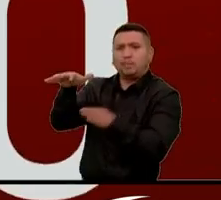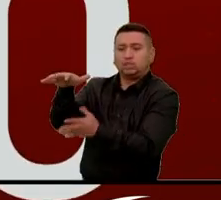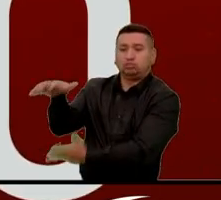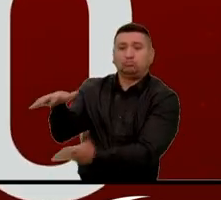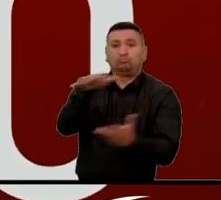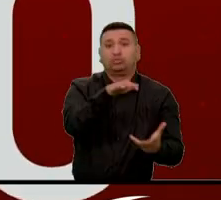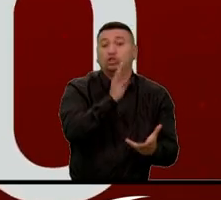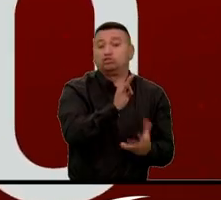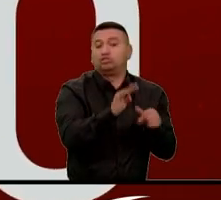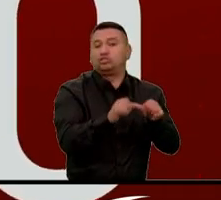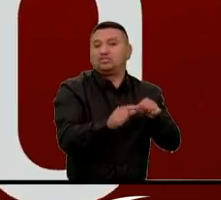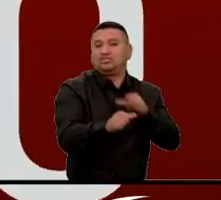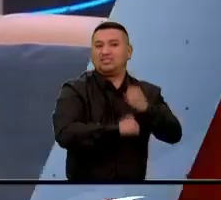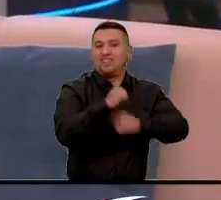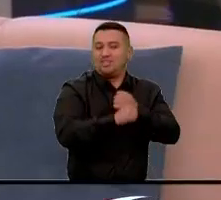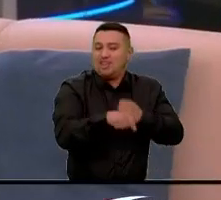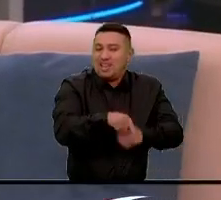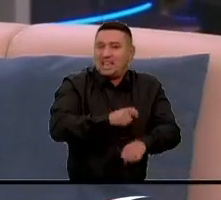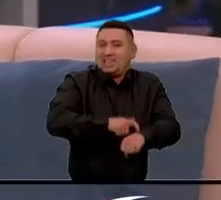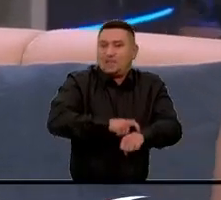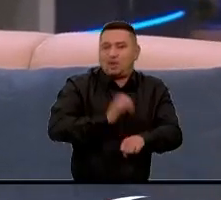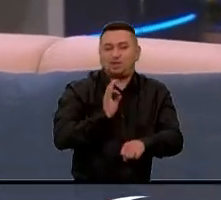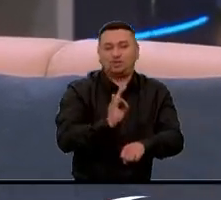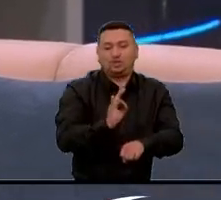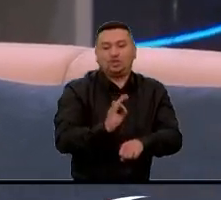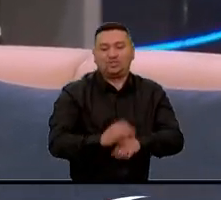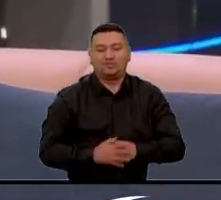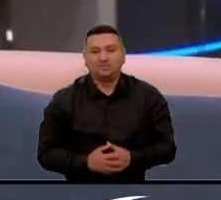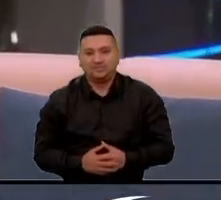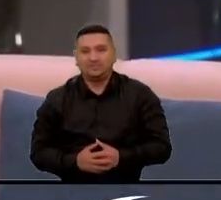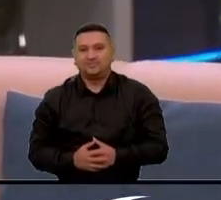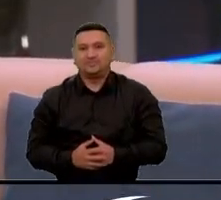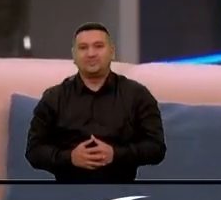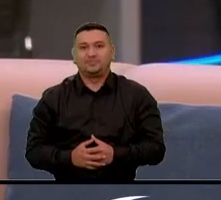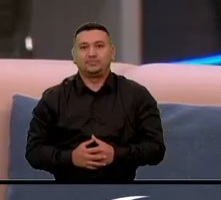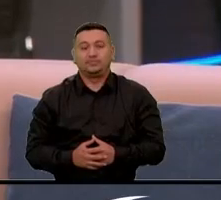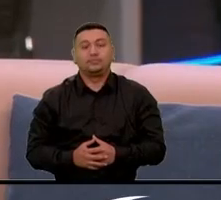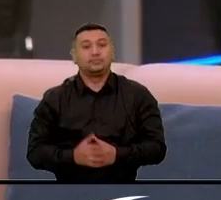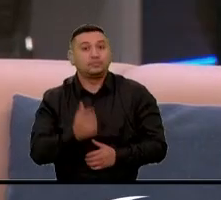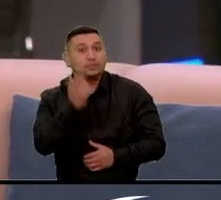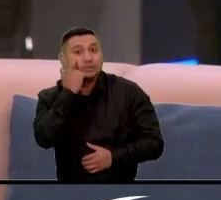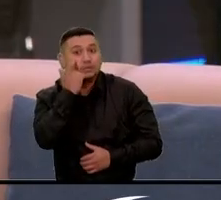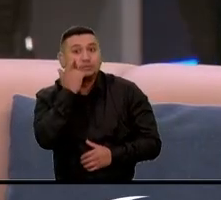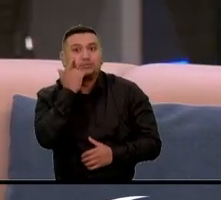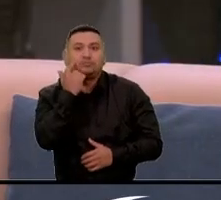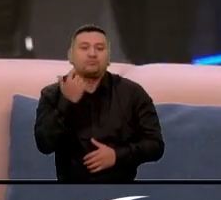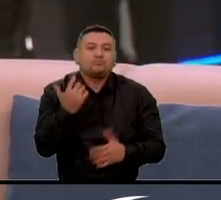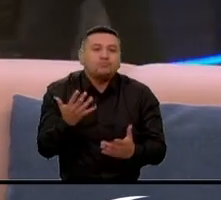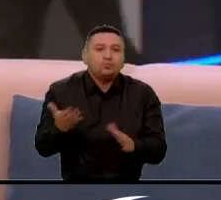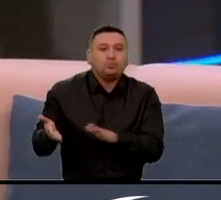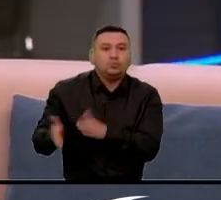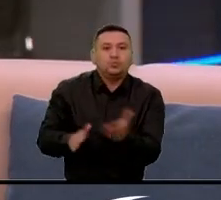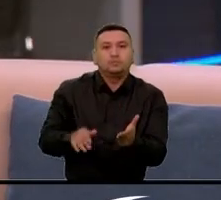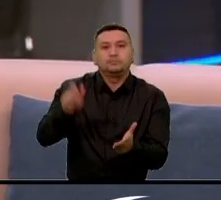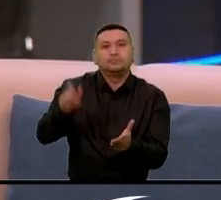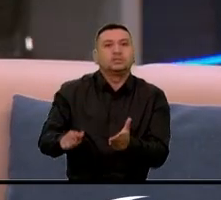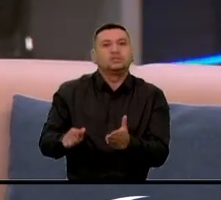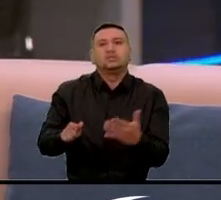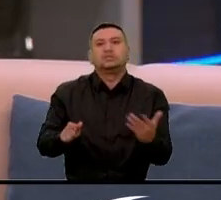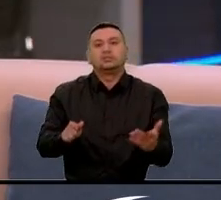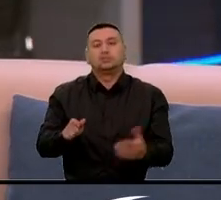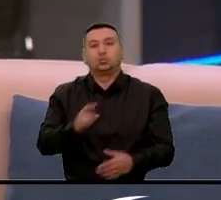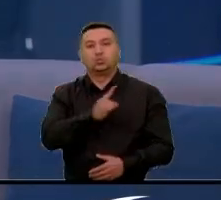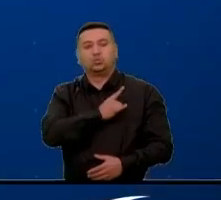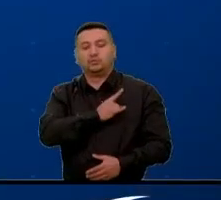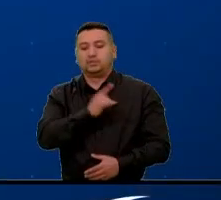Lo último en Noticias Caracol. Mucha atención, murió en las últimas horas el exrector y catedrático de la Universidad de Externado de